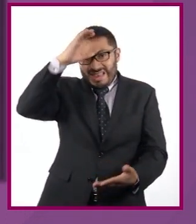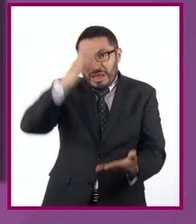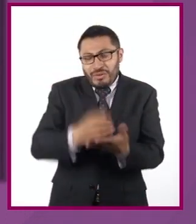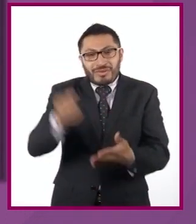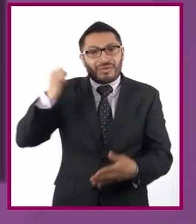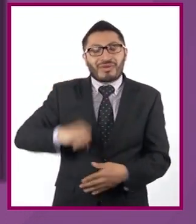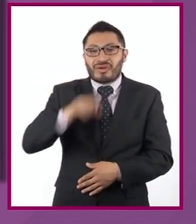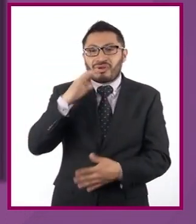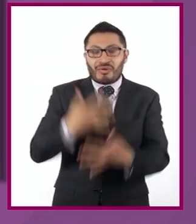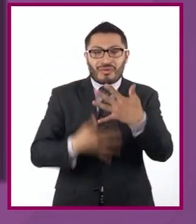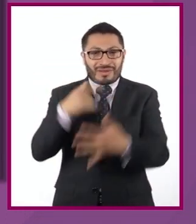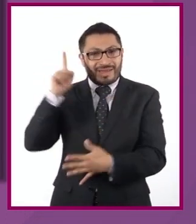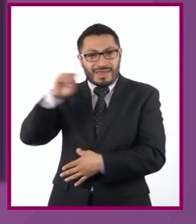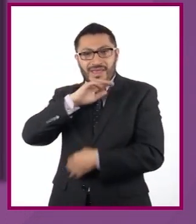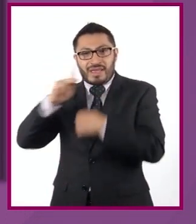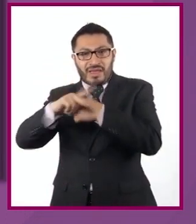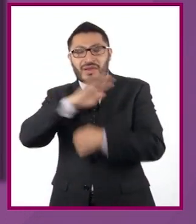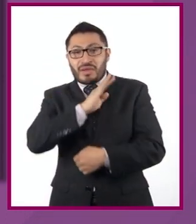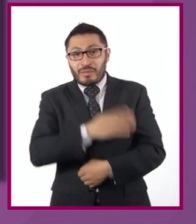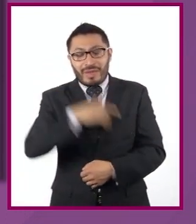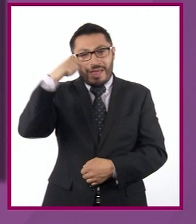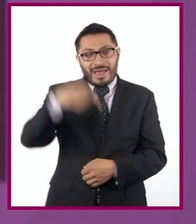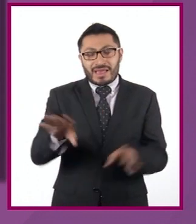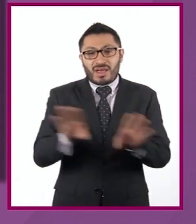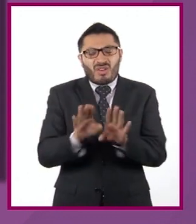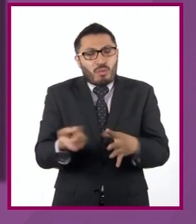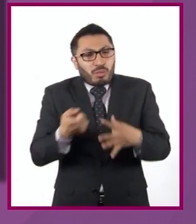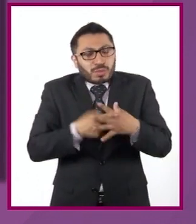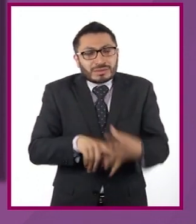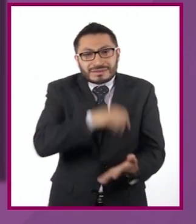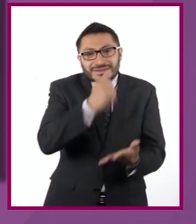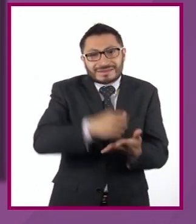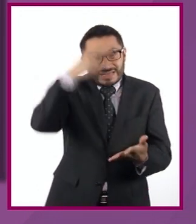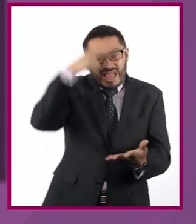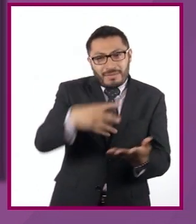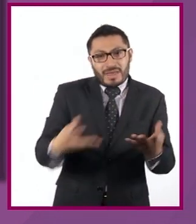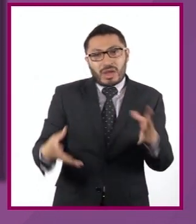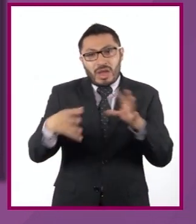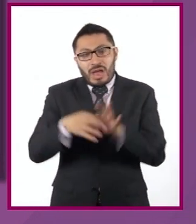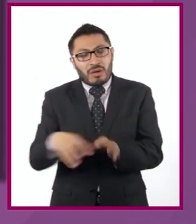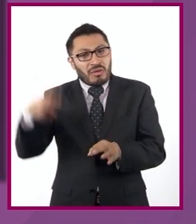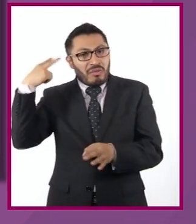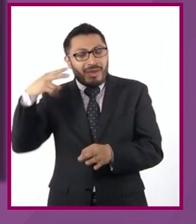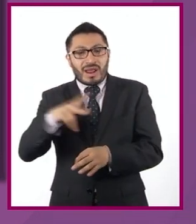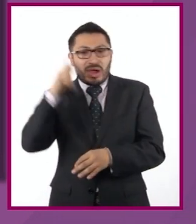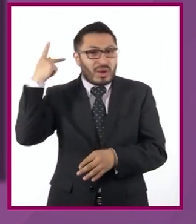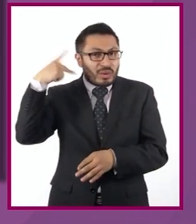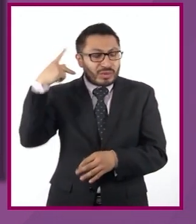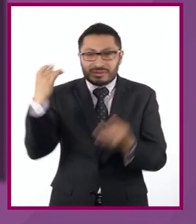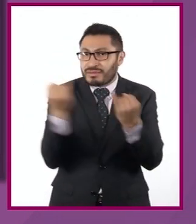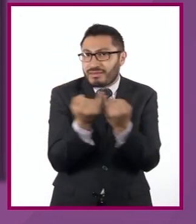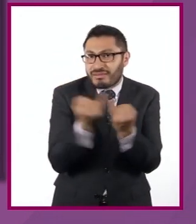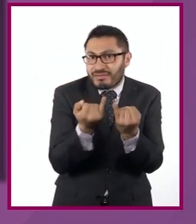España. Aquí se asentaron tanto en la Ciudad de México como en Veracruz y Puebla principalmente.